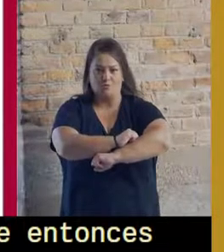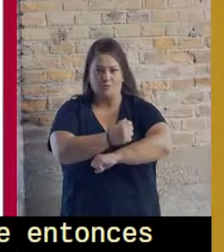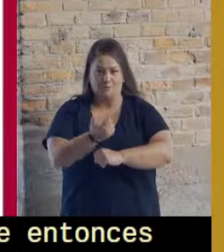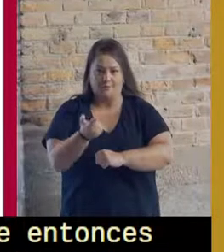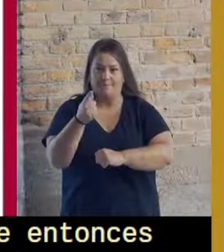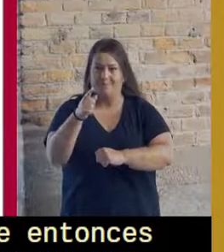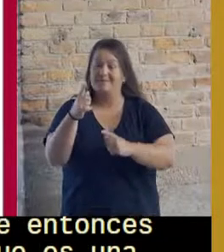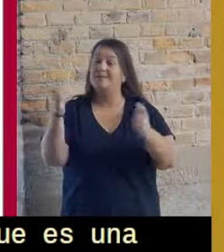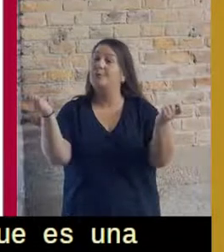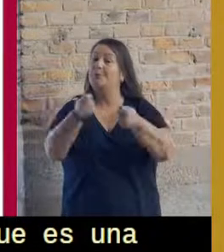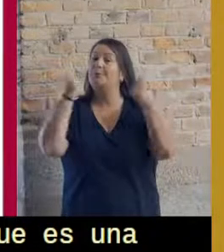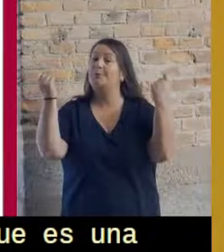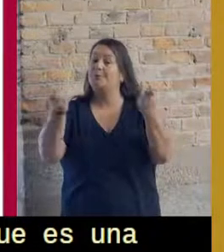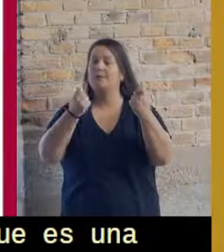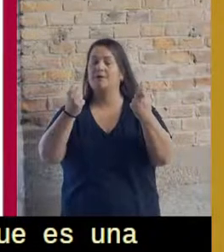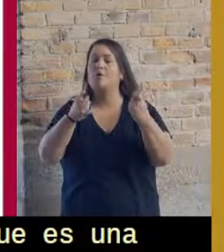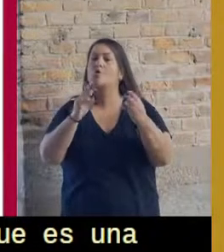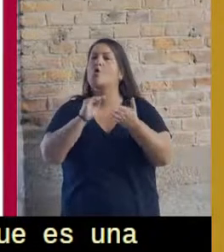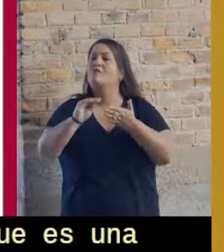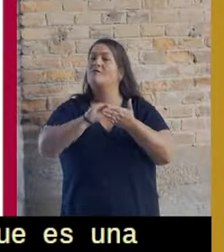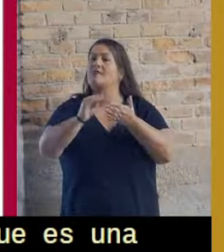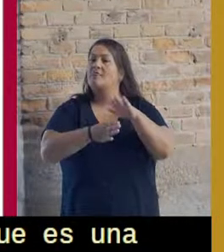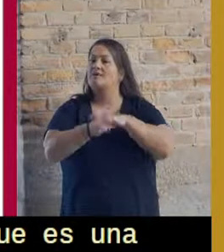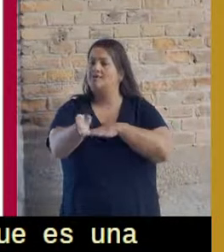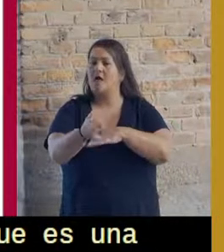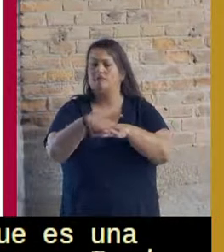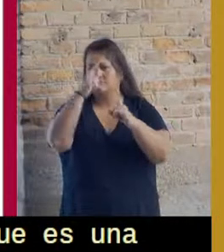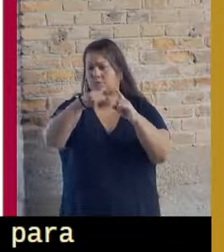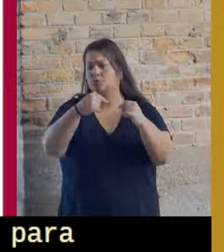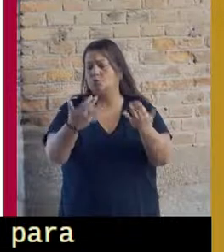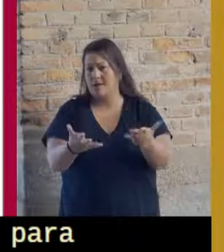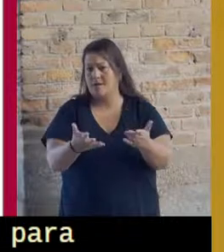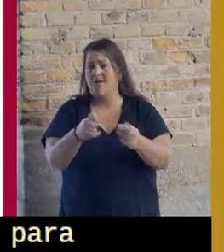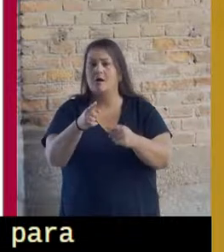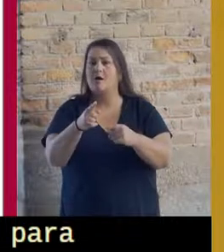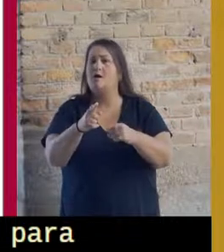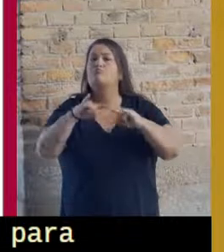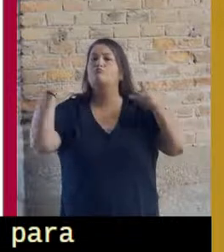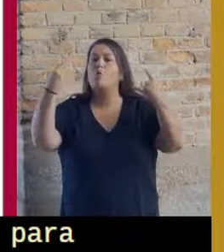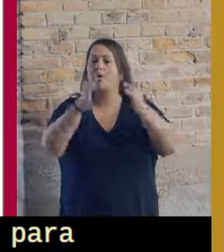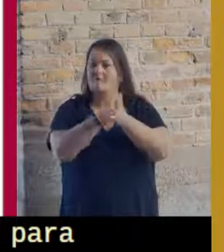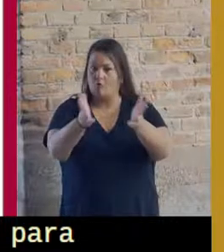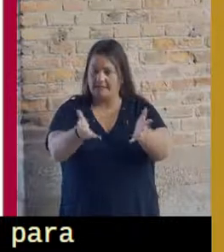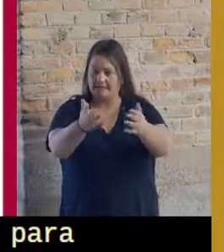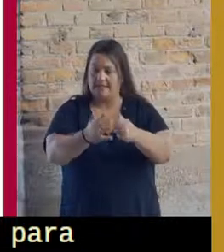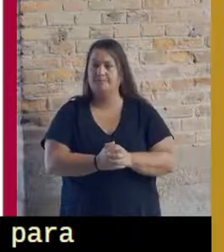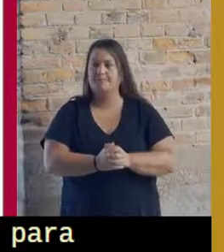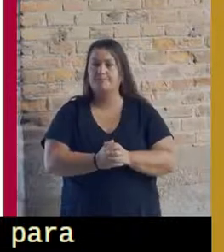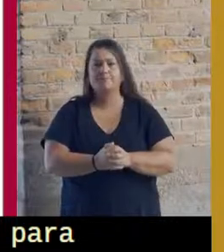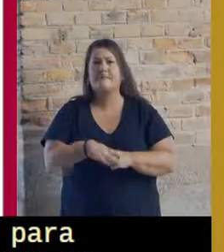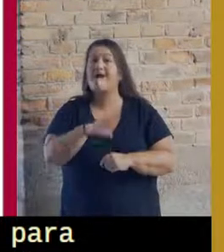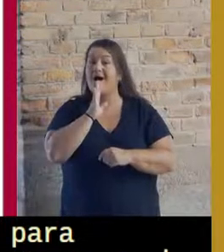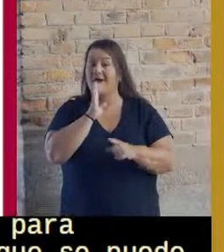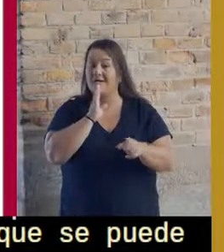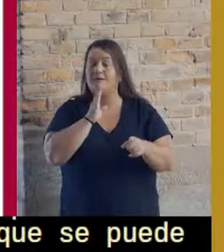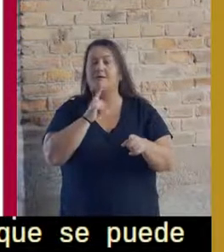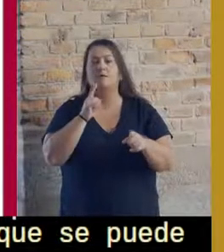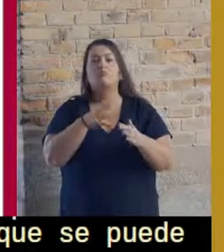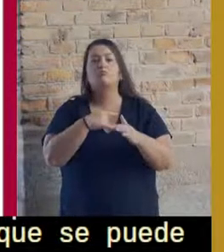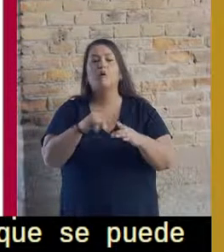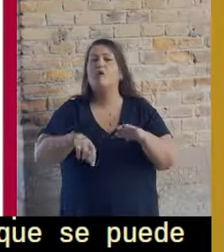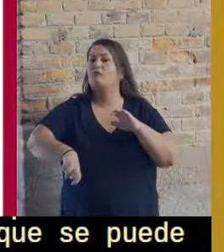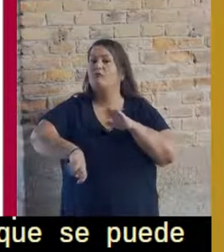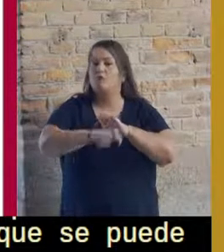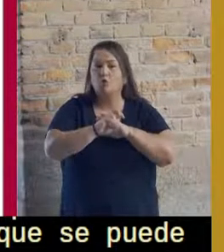lo que es una campaña que ha sacado la oficina de accesibilidad para fomentar este tipo de bcle magnético el ya os digo que se puede hacer en un campo de